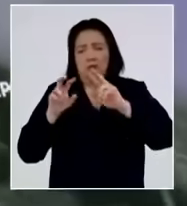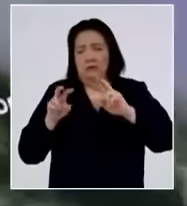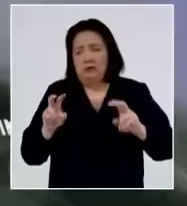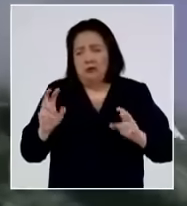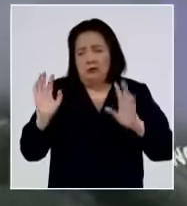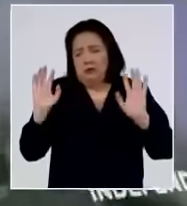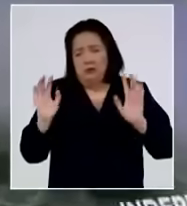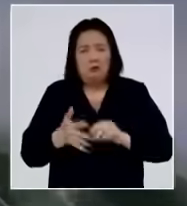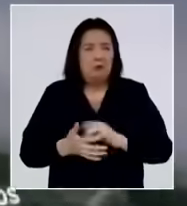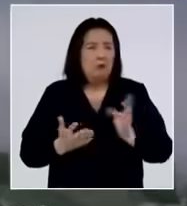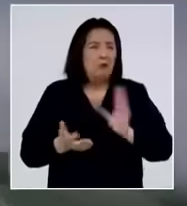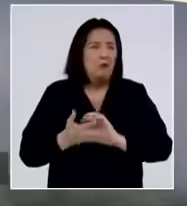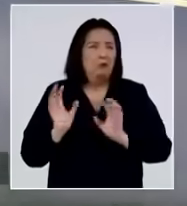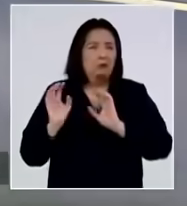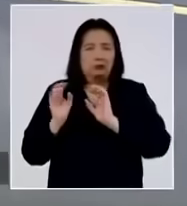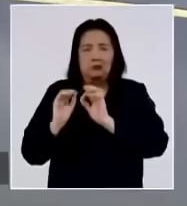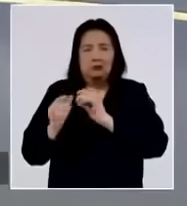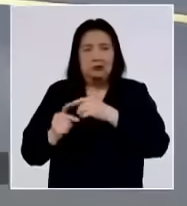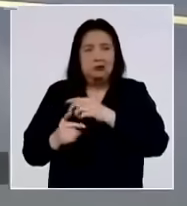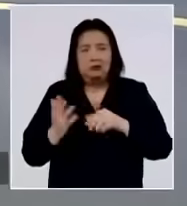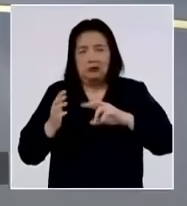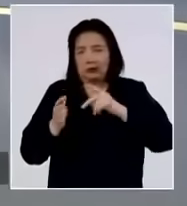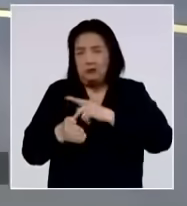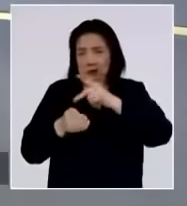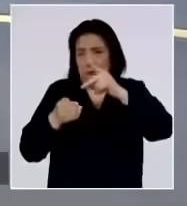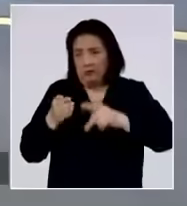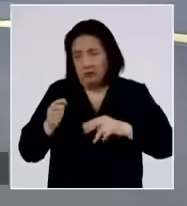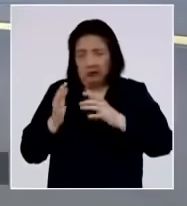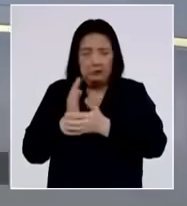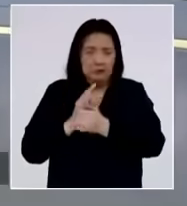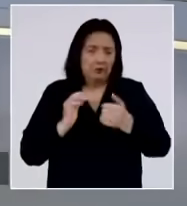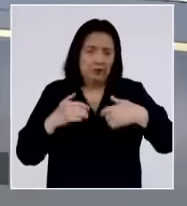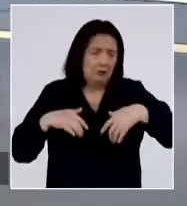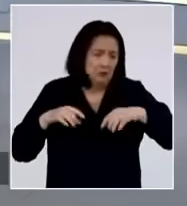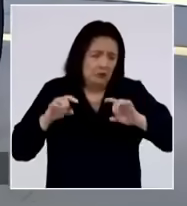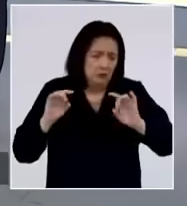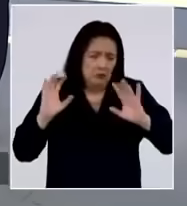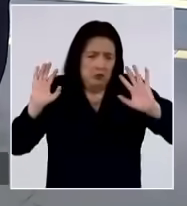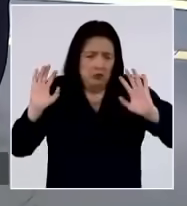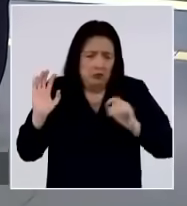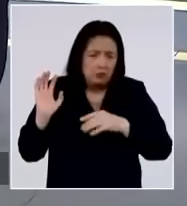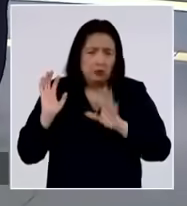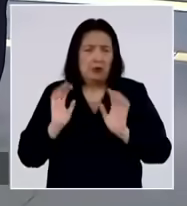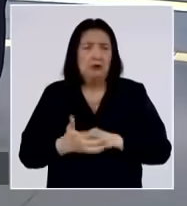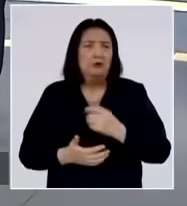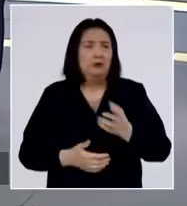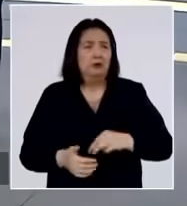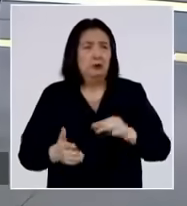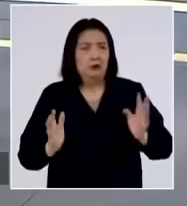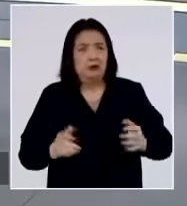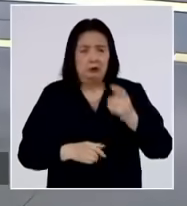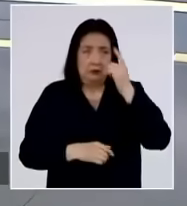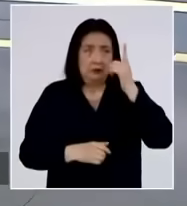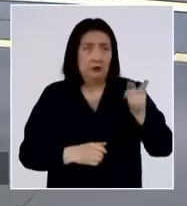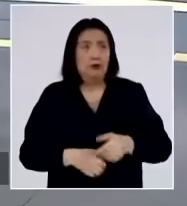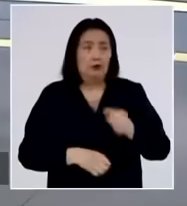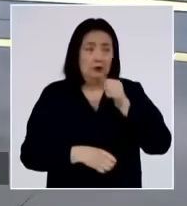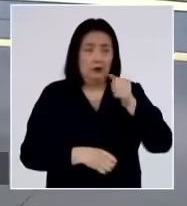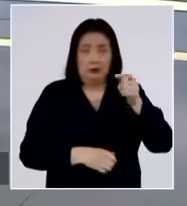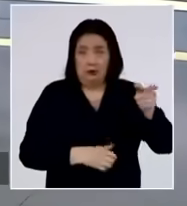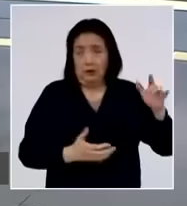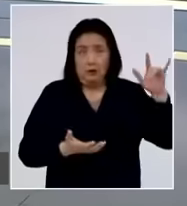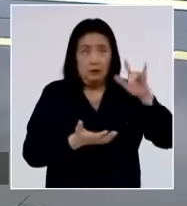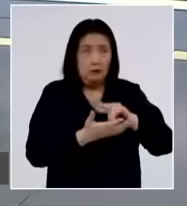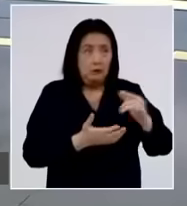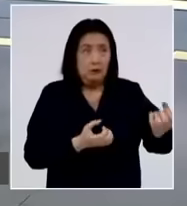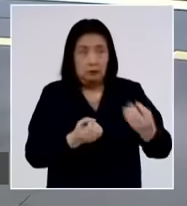de por medio, conclusión de los peritos expertos, pero es fortuito para el ministro que prefiere pensar bien. Cristian Yaringaño está en el